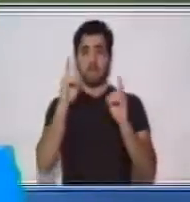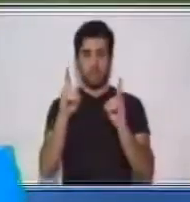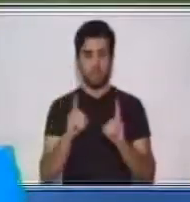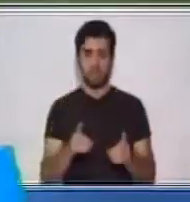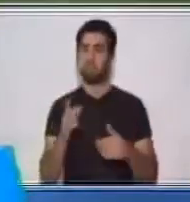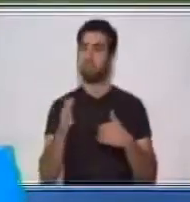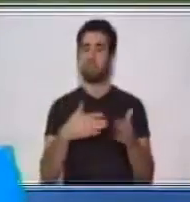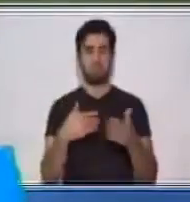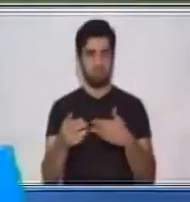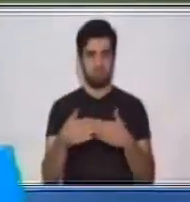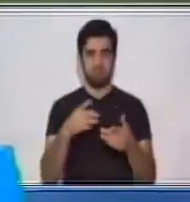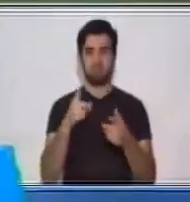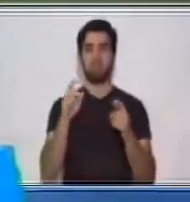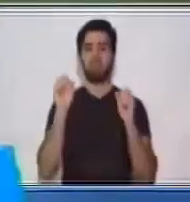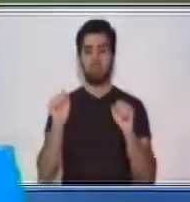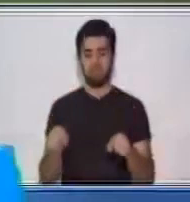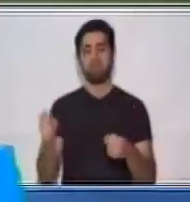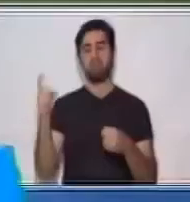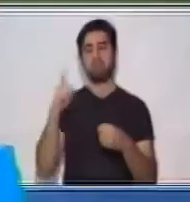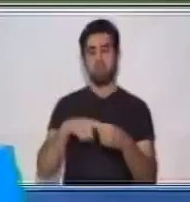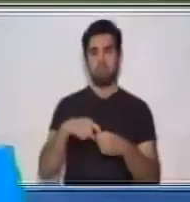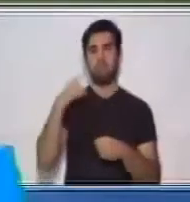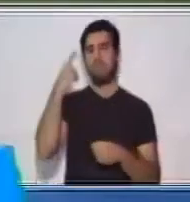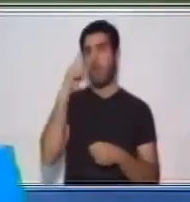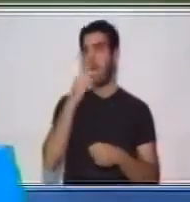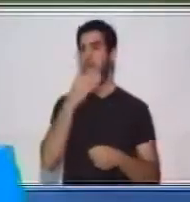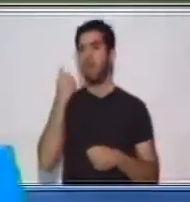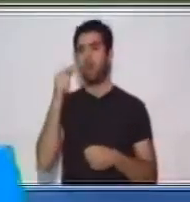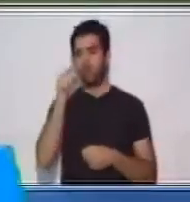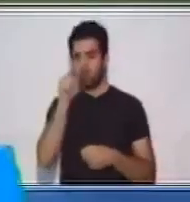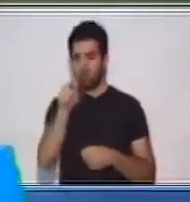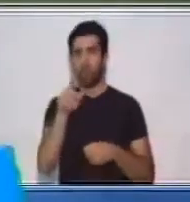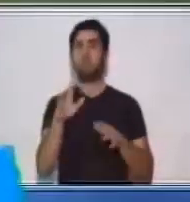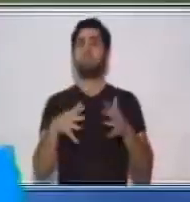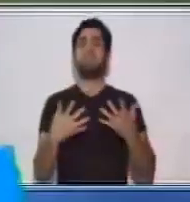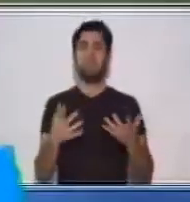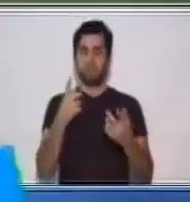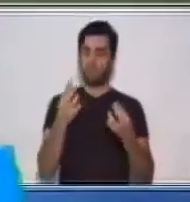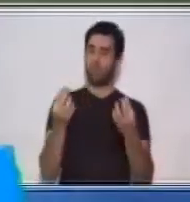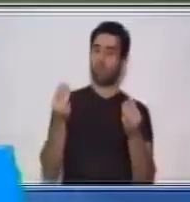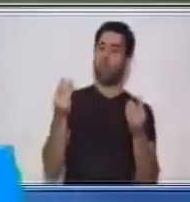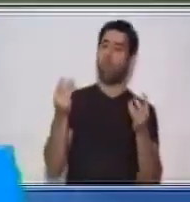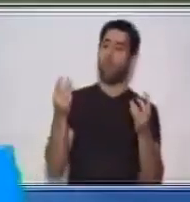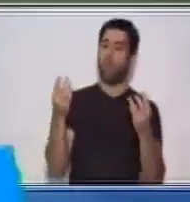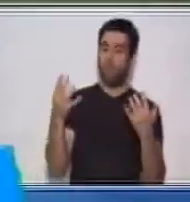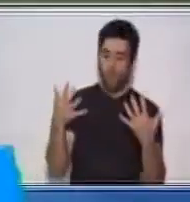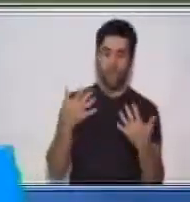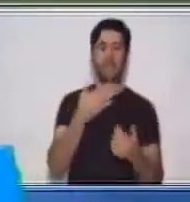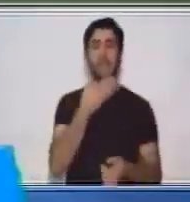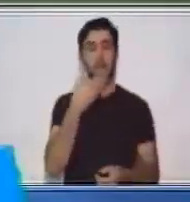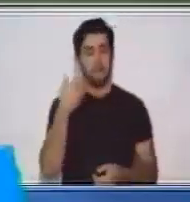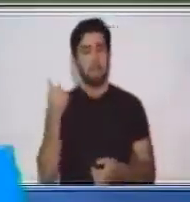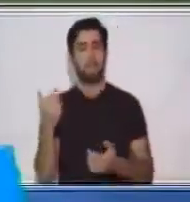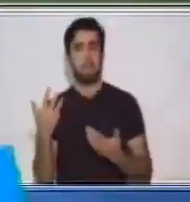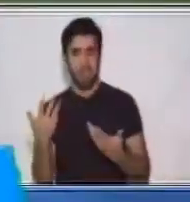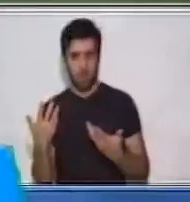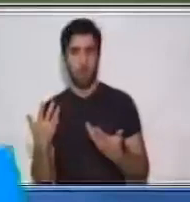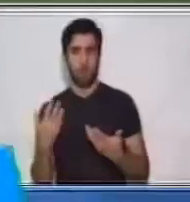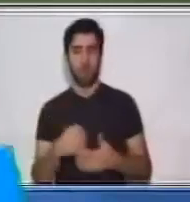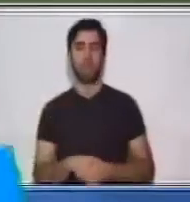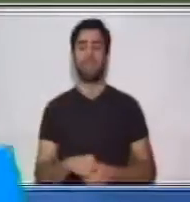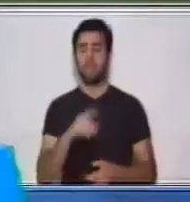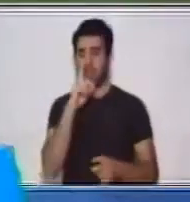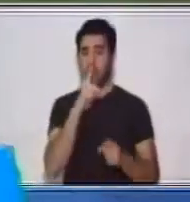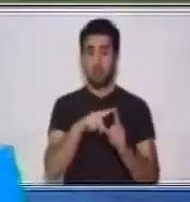este tema le ayudará a ejercitar habilidades y destrezas como la atención, la memoria, la percepción,